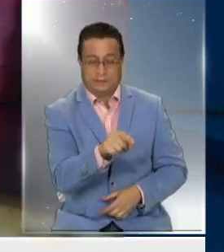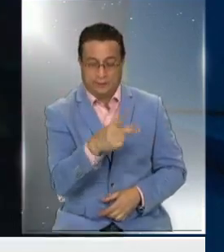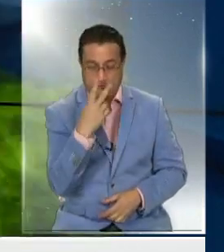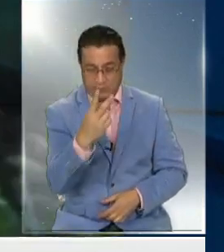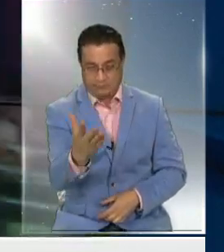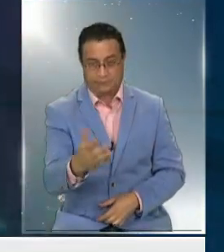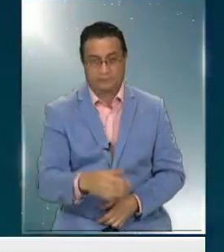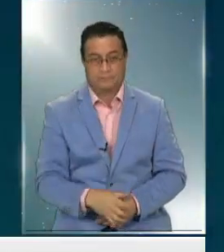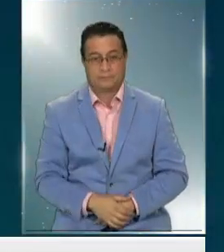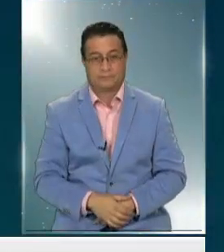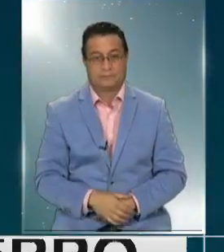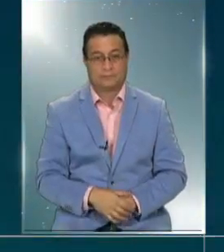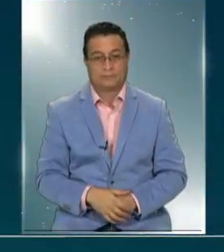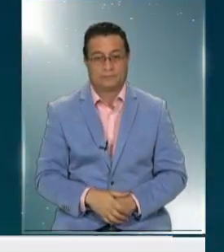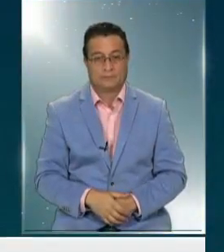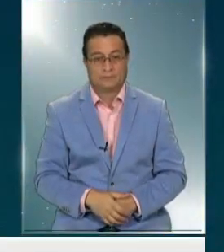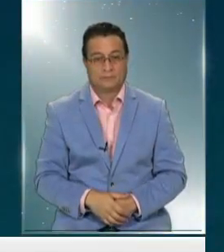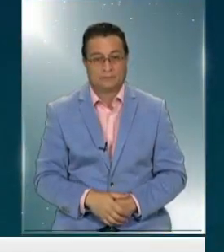información.